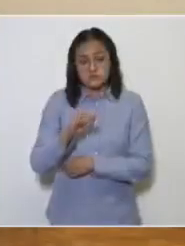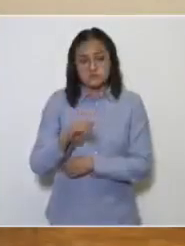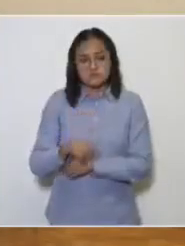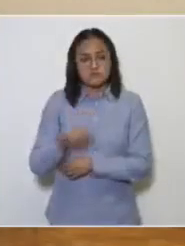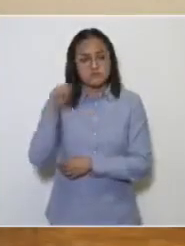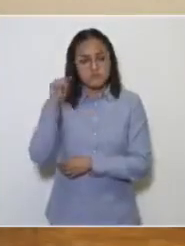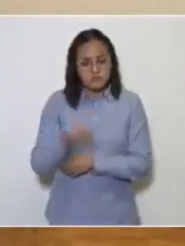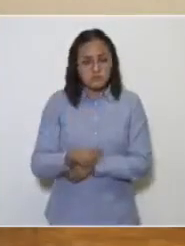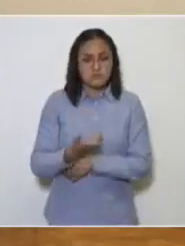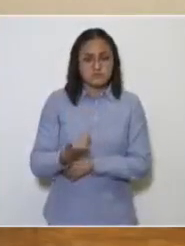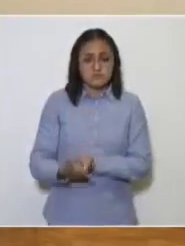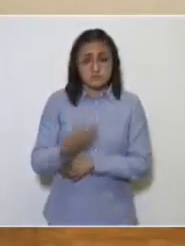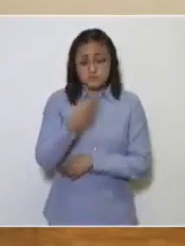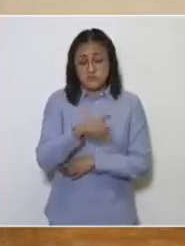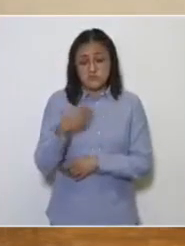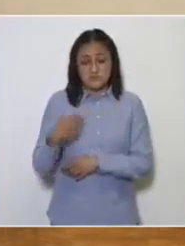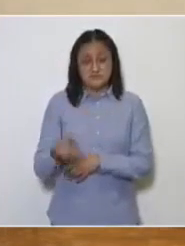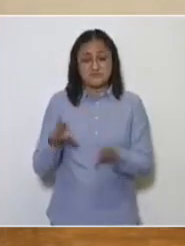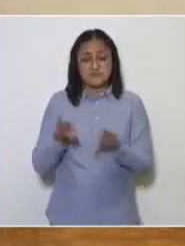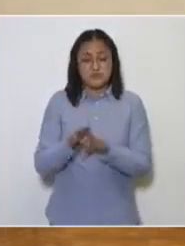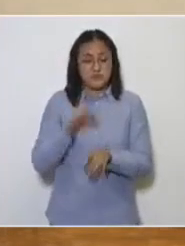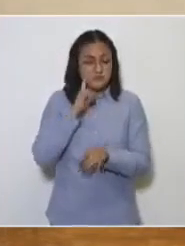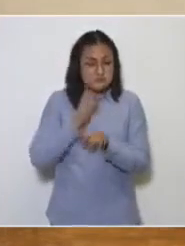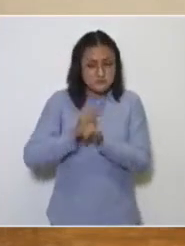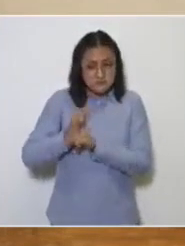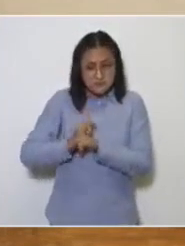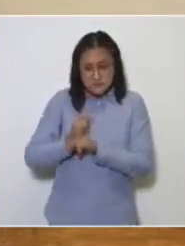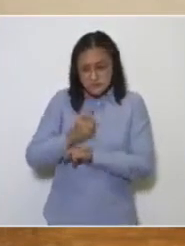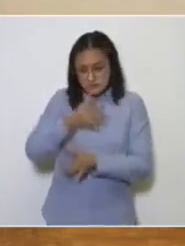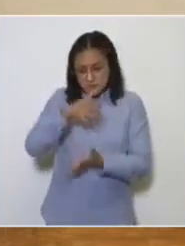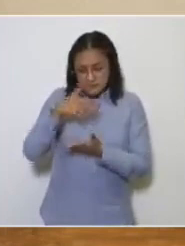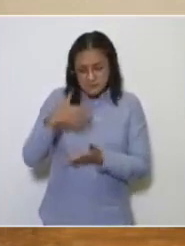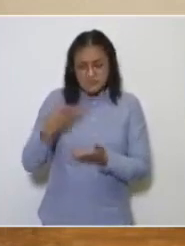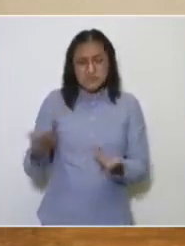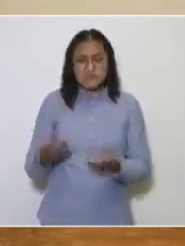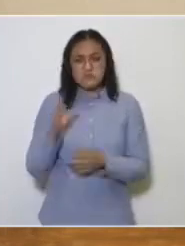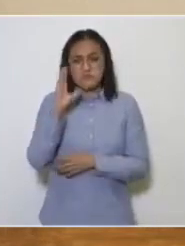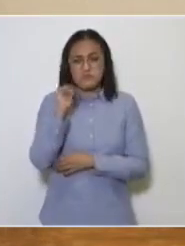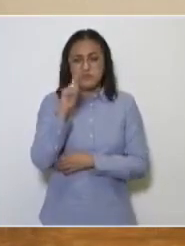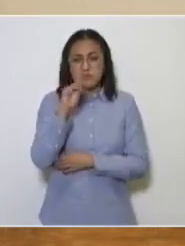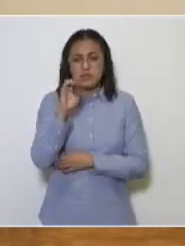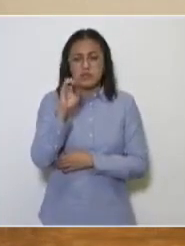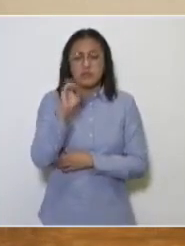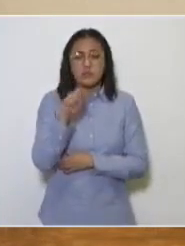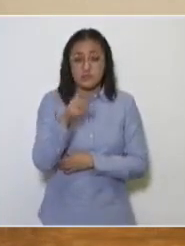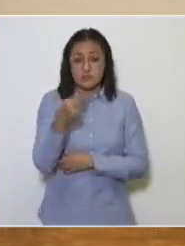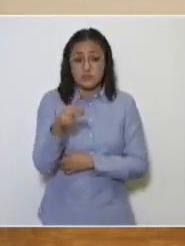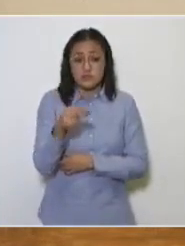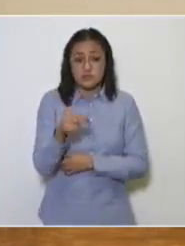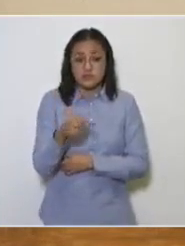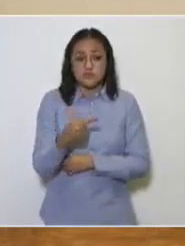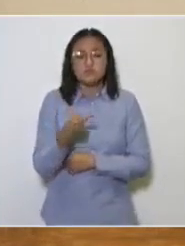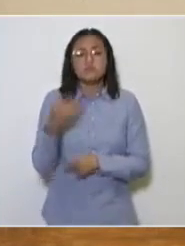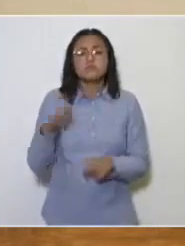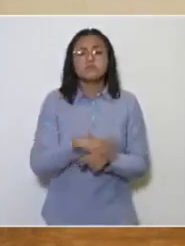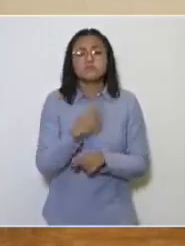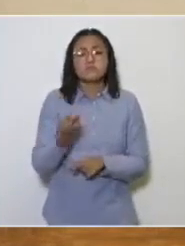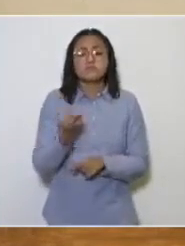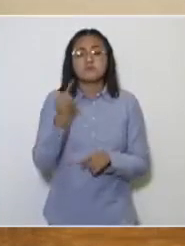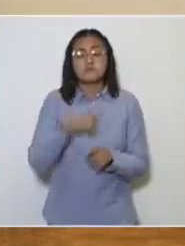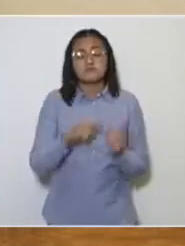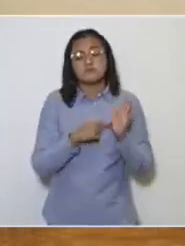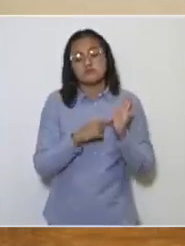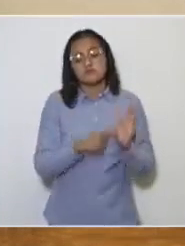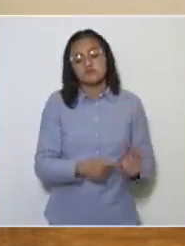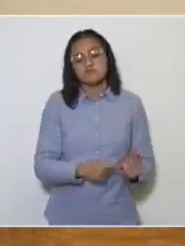Hoy cada operativo de estas características que son cateos se llevan a cabo por orden